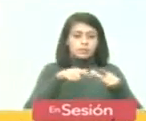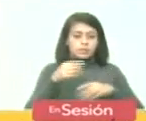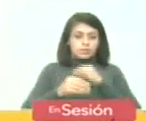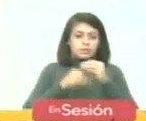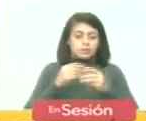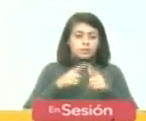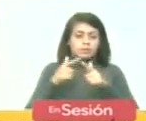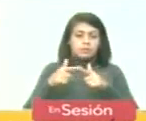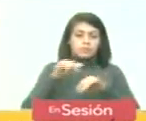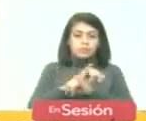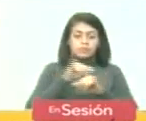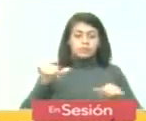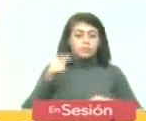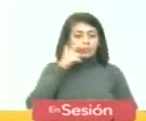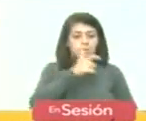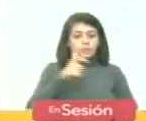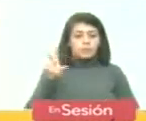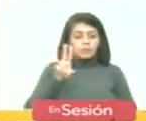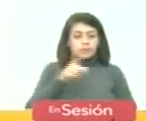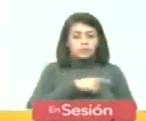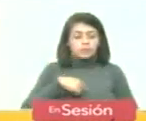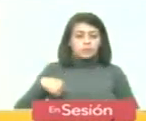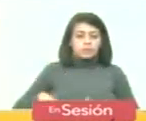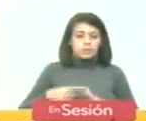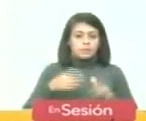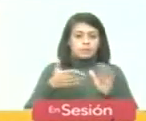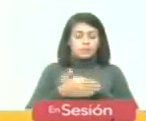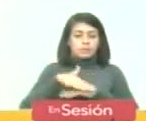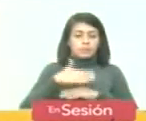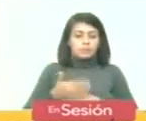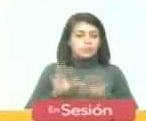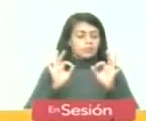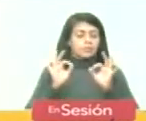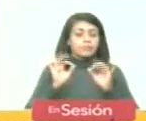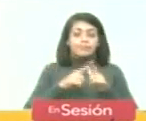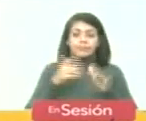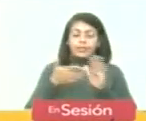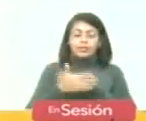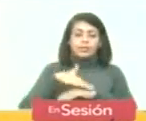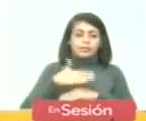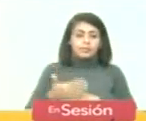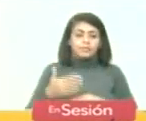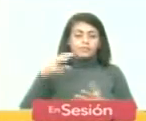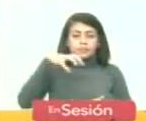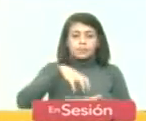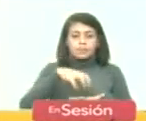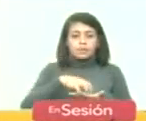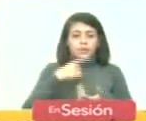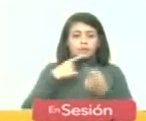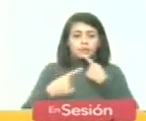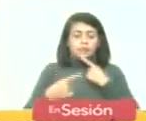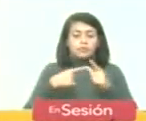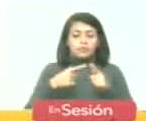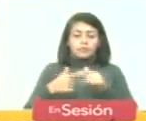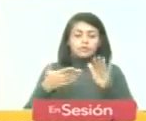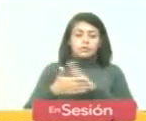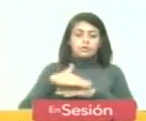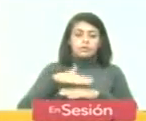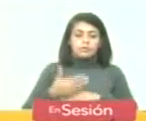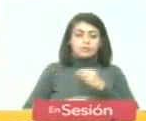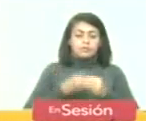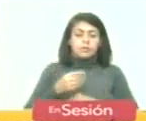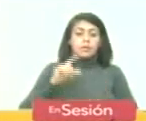contra de la soberanía de la República Popular China, en especial la visita de la congresista Nancy Pelosi a la región